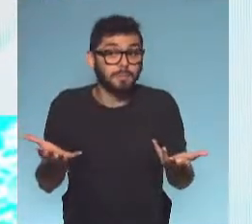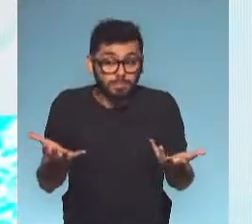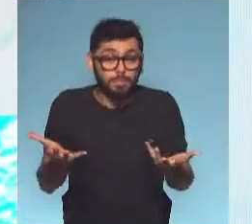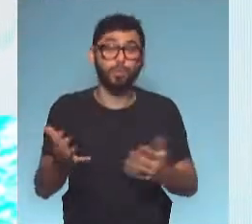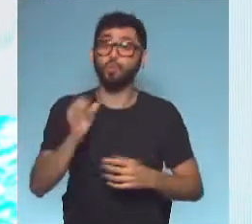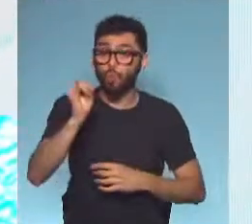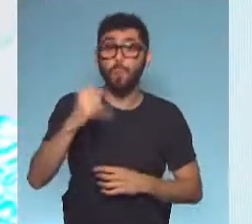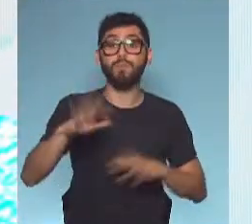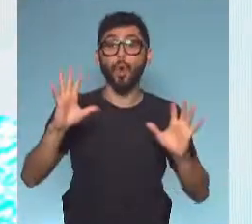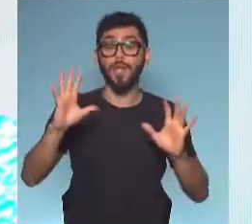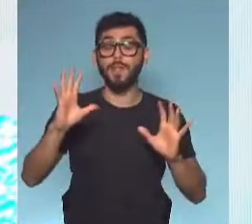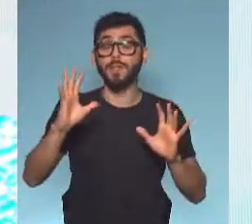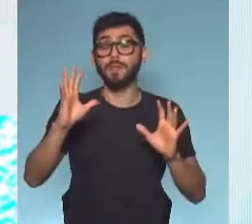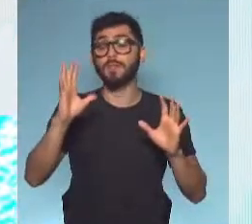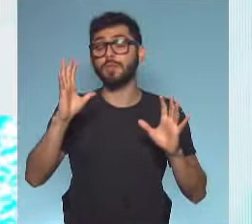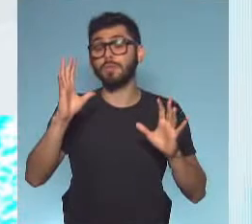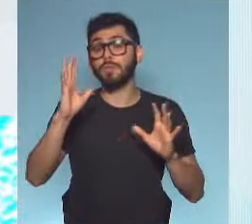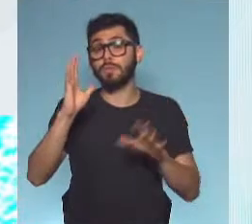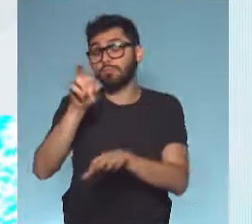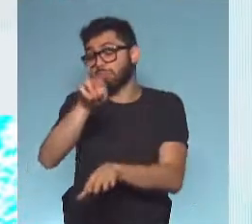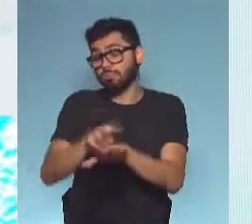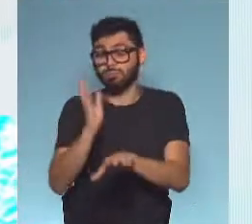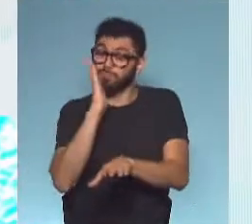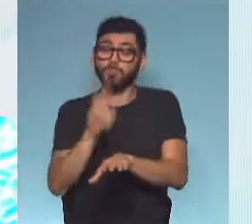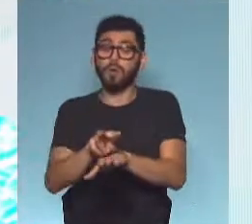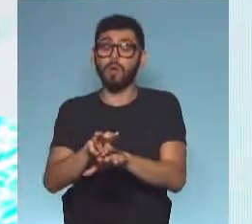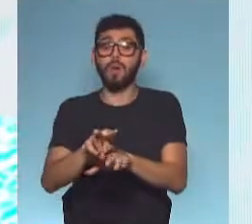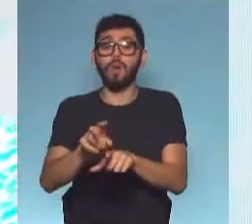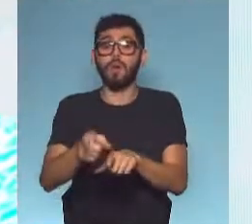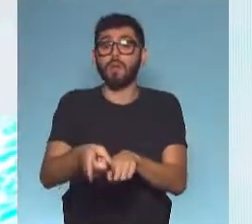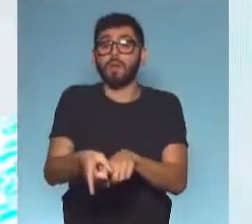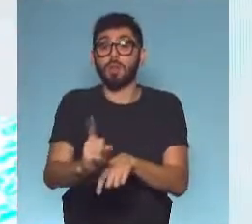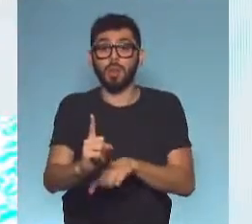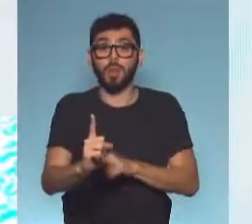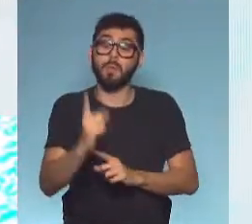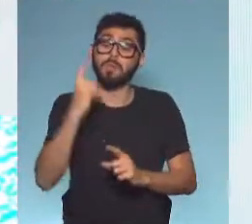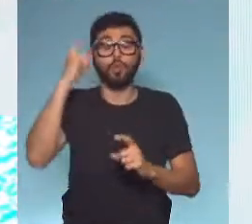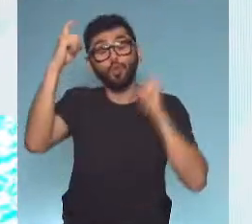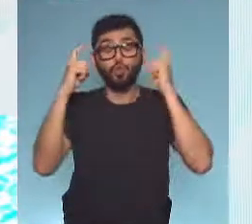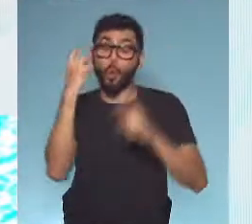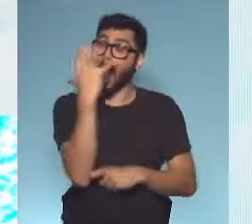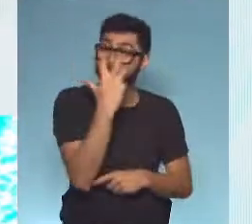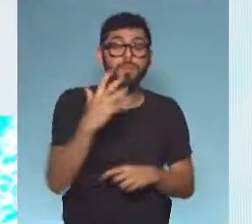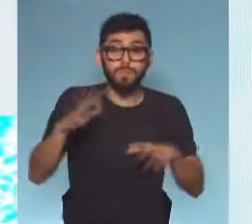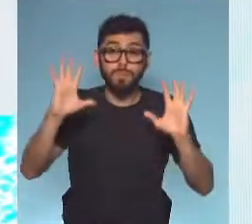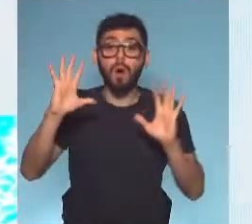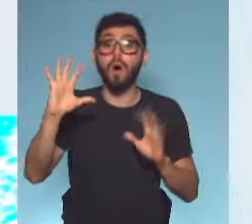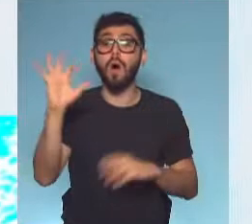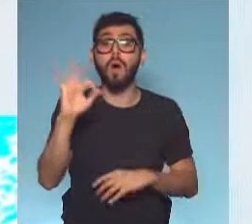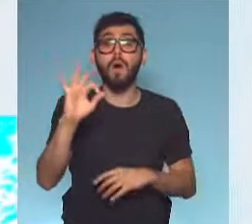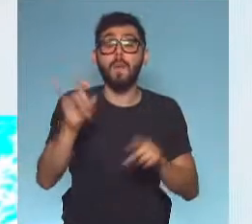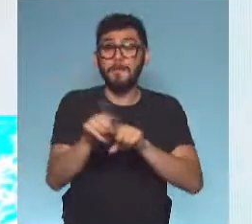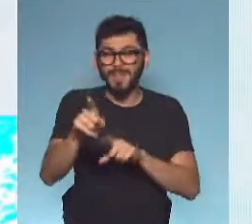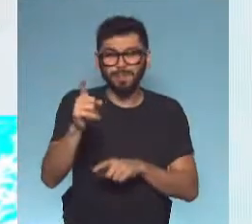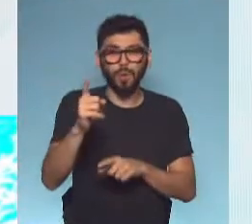haya tenido una erección que puede tener que ver con, puede ser algún sueño erótico, podría llegar a ser, pero también puede ser, como